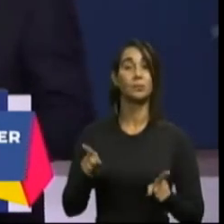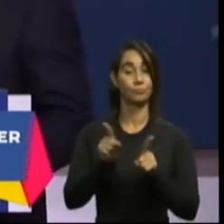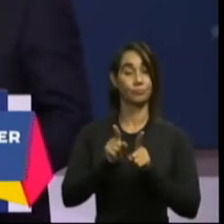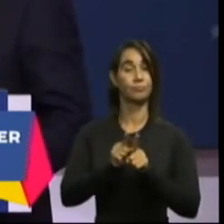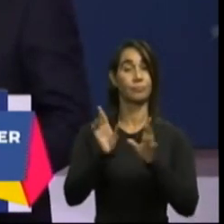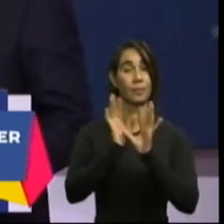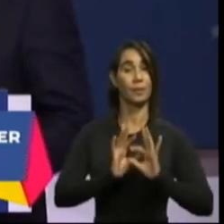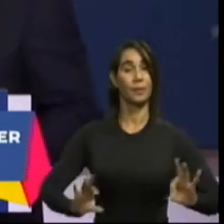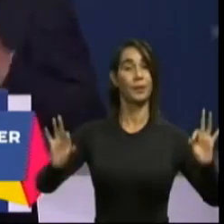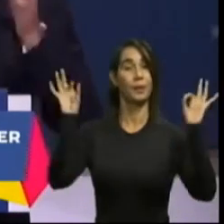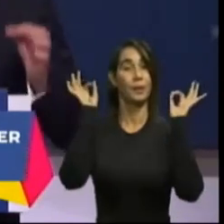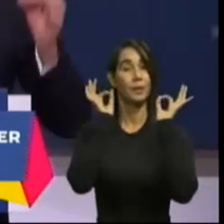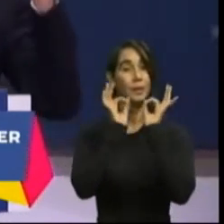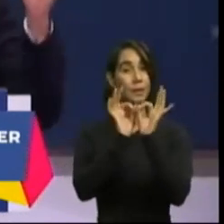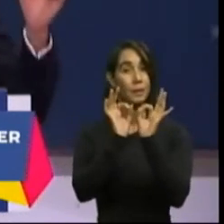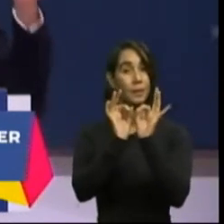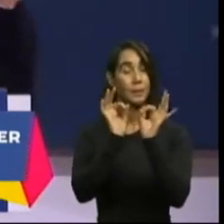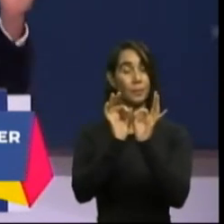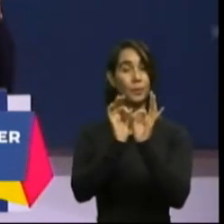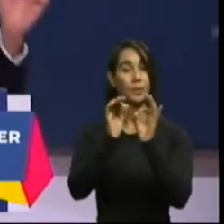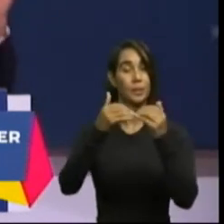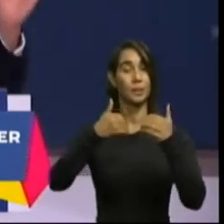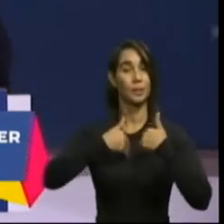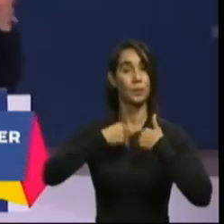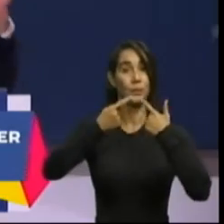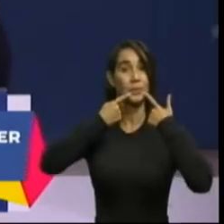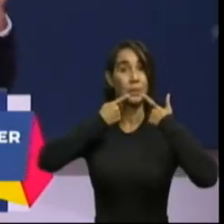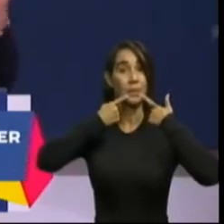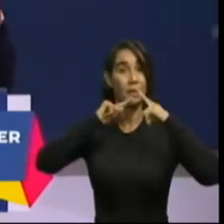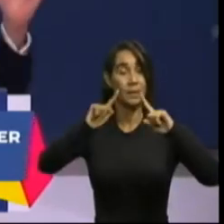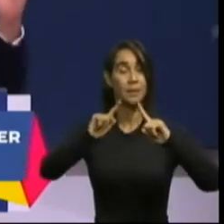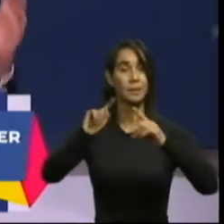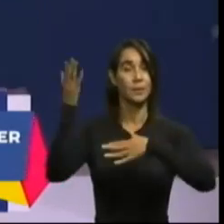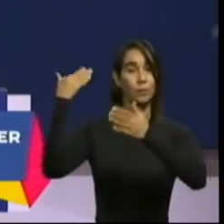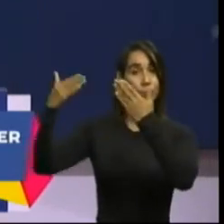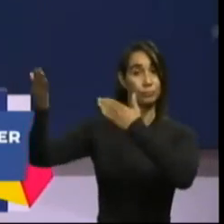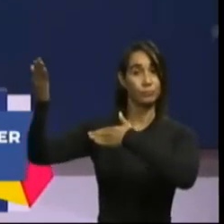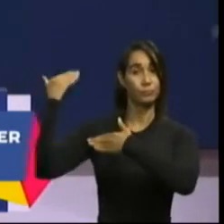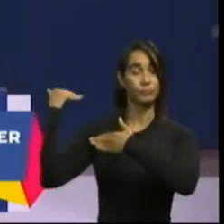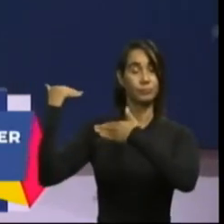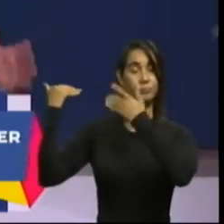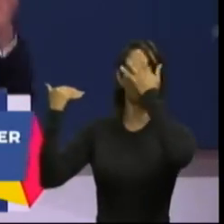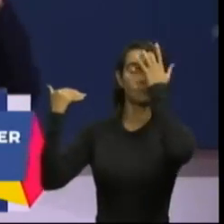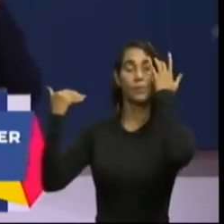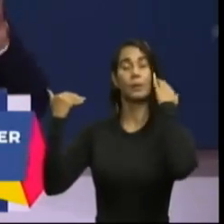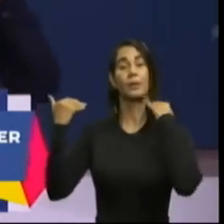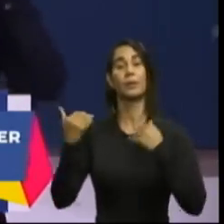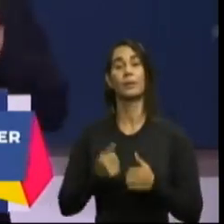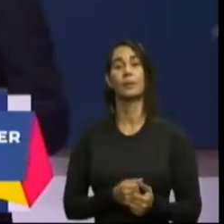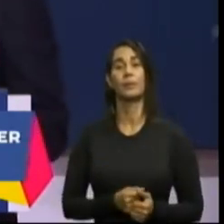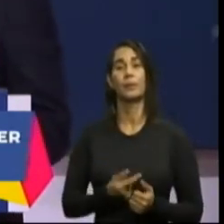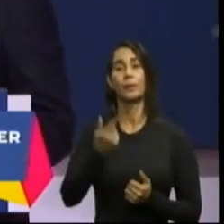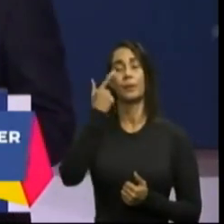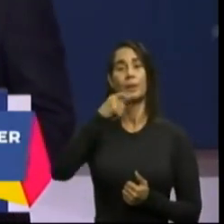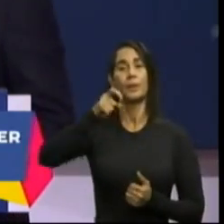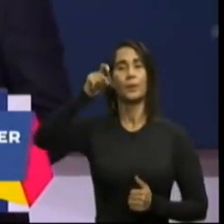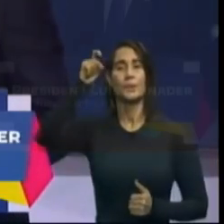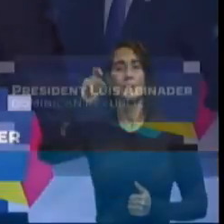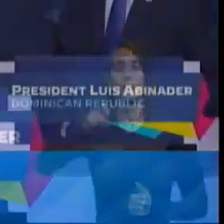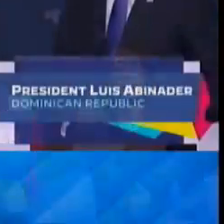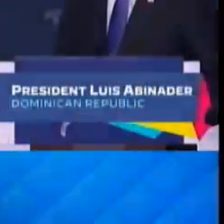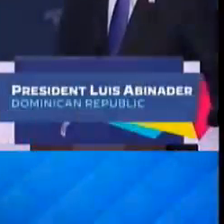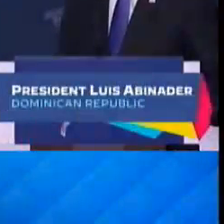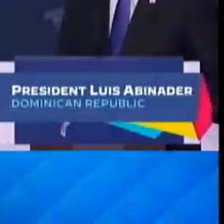menos importante, tengo el deber de pronunciarme como en anteriores ocasiones sobre la imperiosa necesidad de que